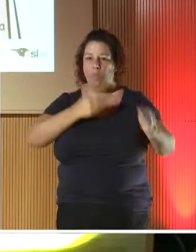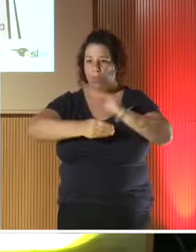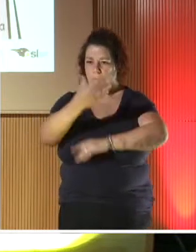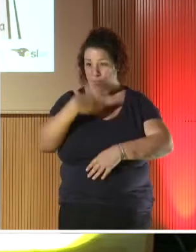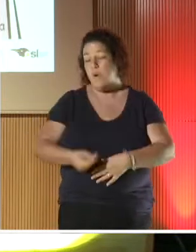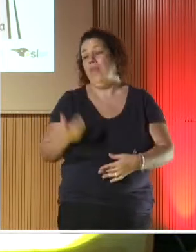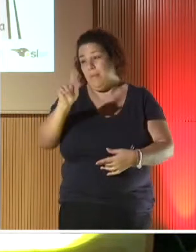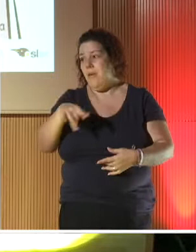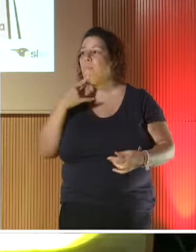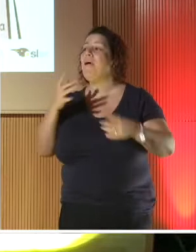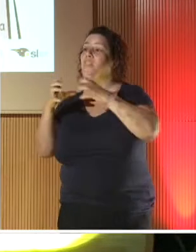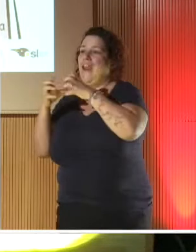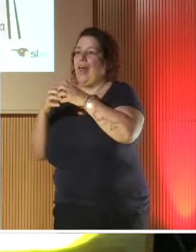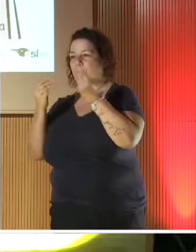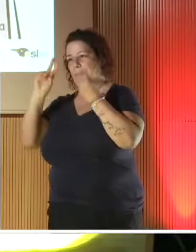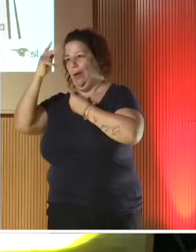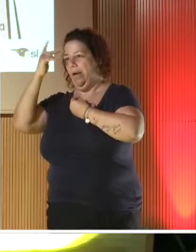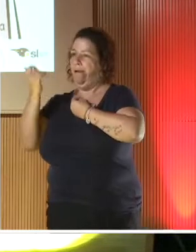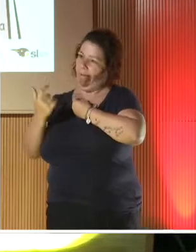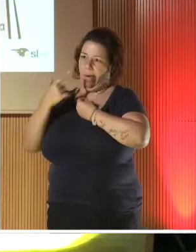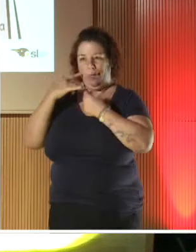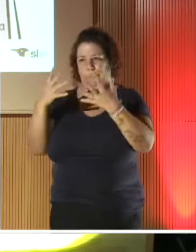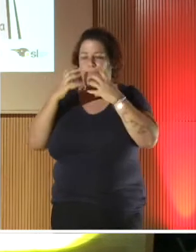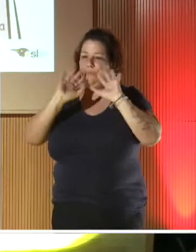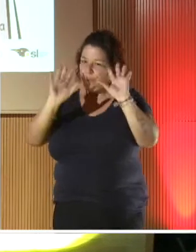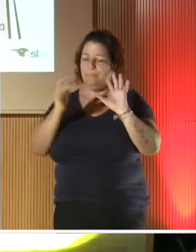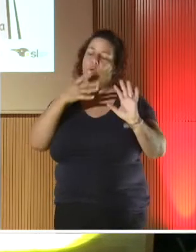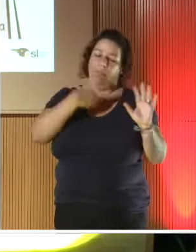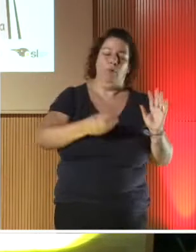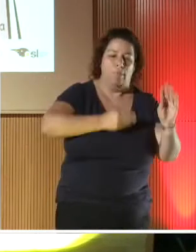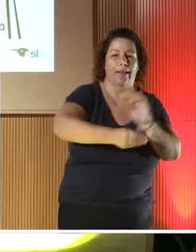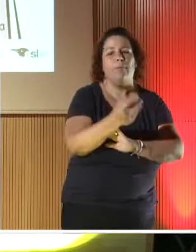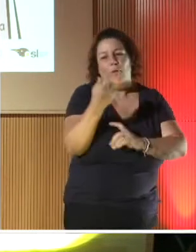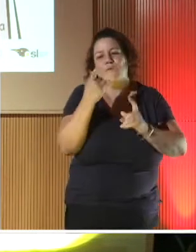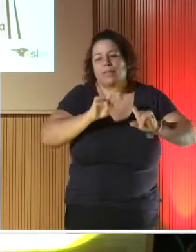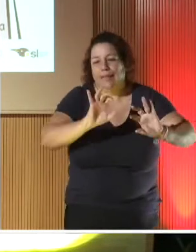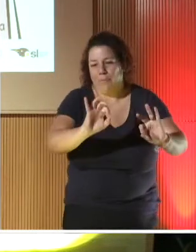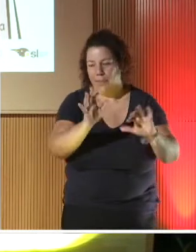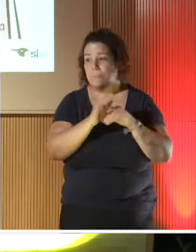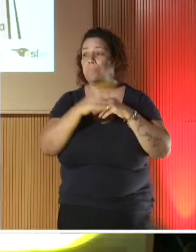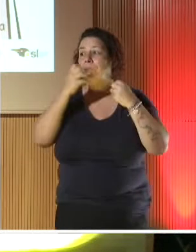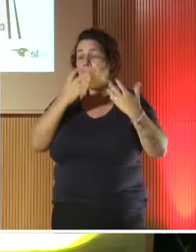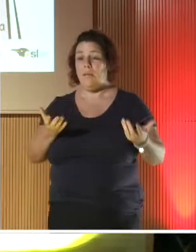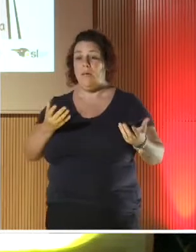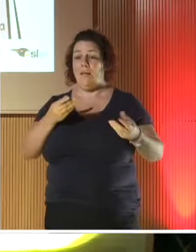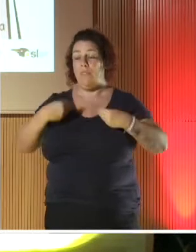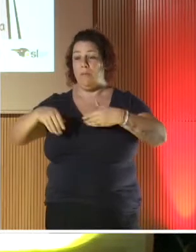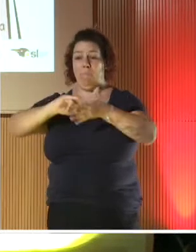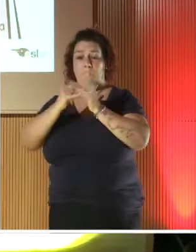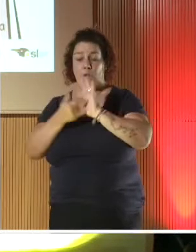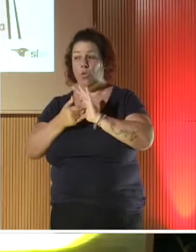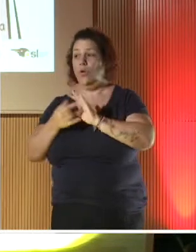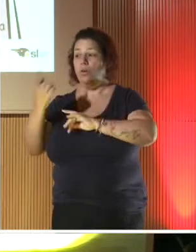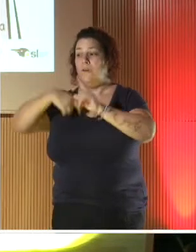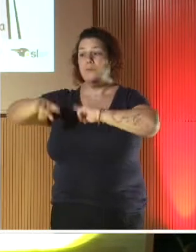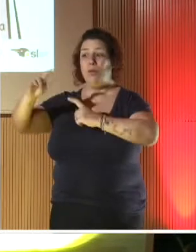Iba a decir de Granada, pero luego he dicho, no, que aquí sí te pegan. Bueno. Así que eso es lo que hace este método. Este método nos